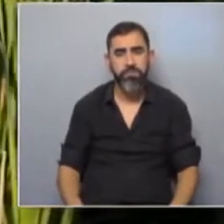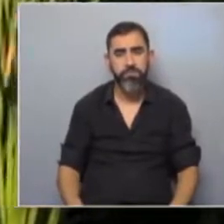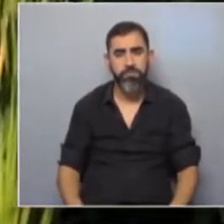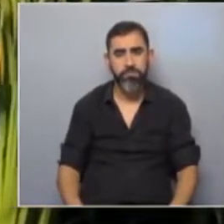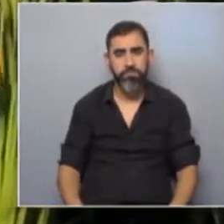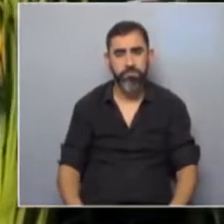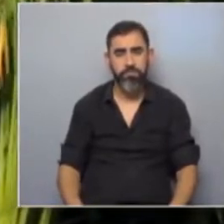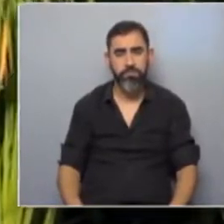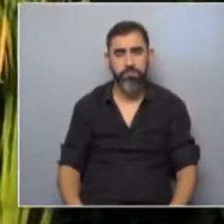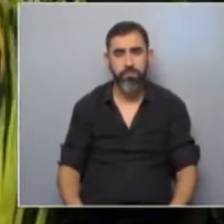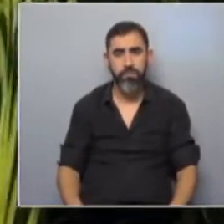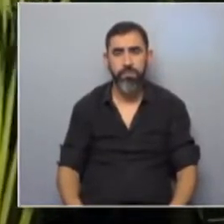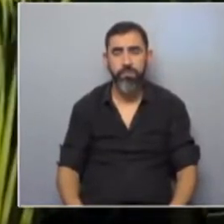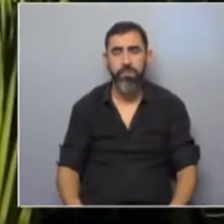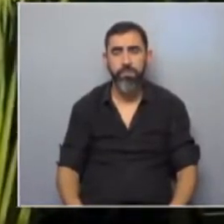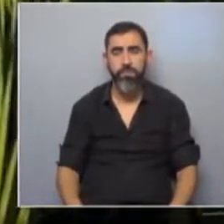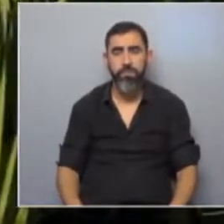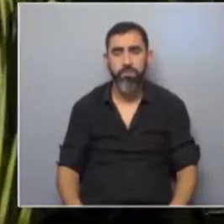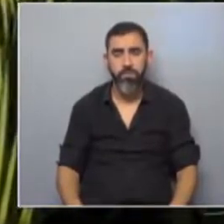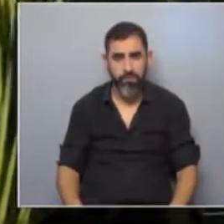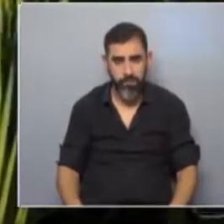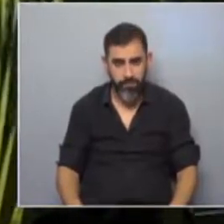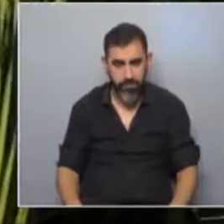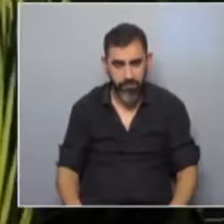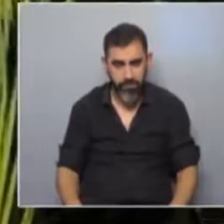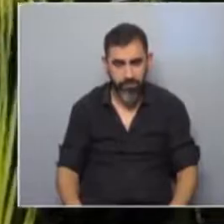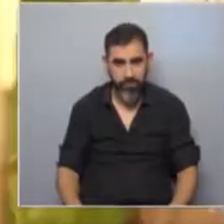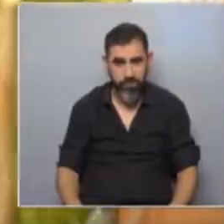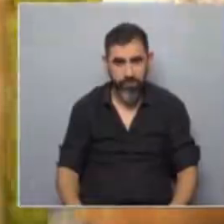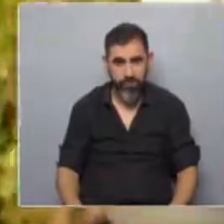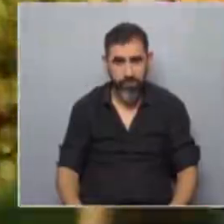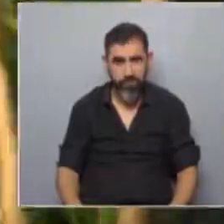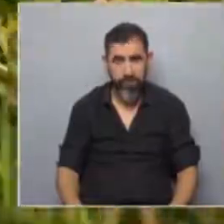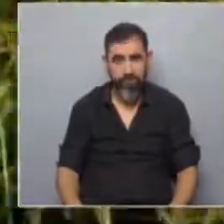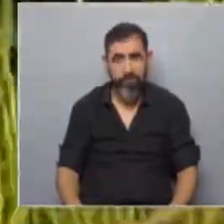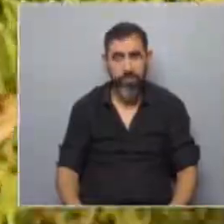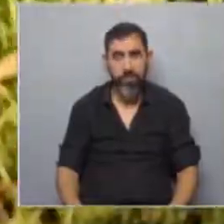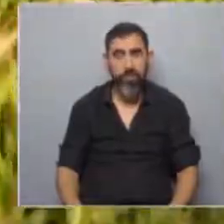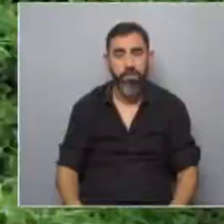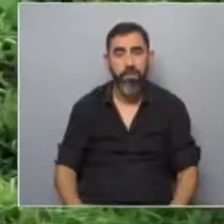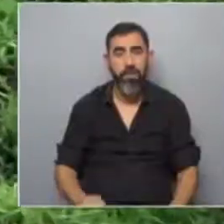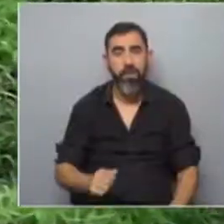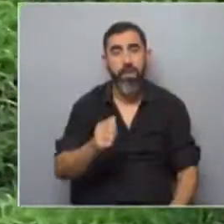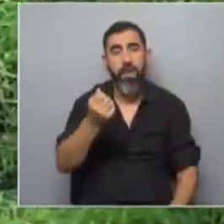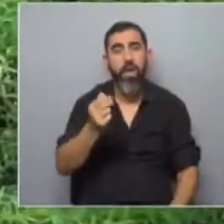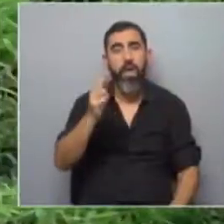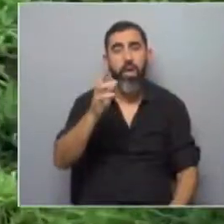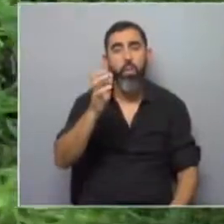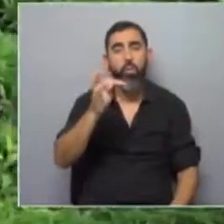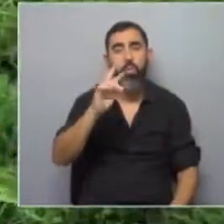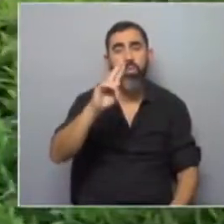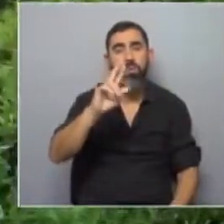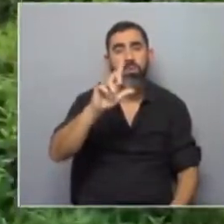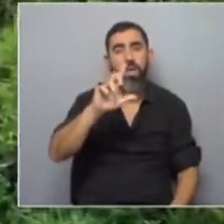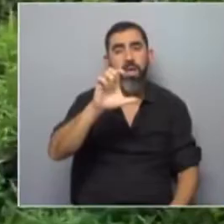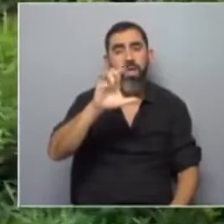como mucha inmediatez en la comunicación de los encuentros, y eso hace que parezca que hay mucho más, ¿no? Creo que